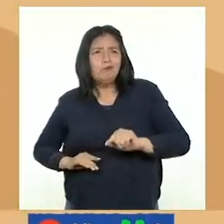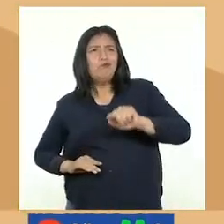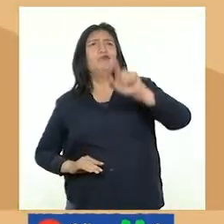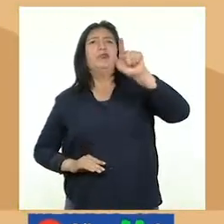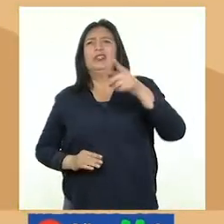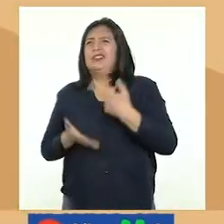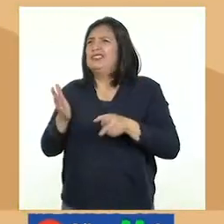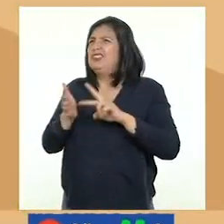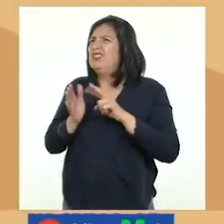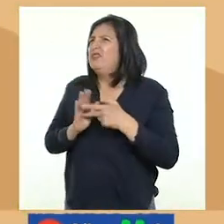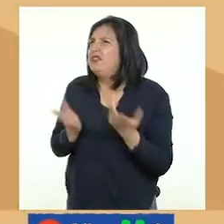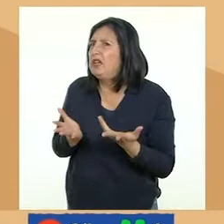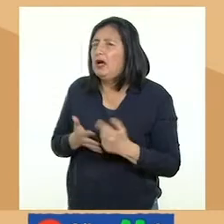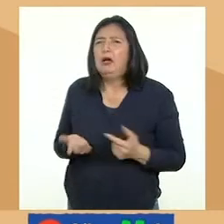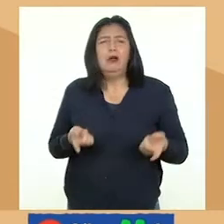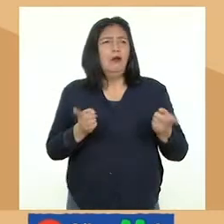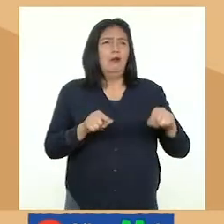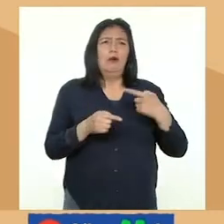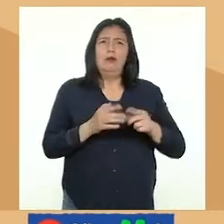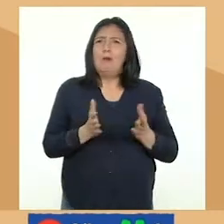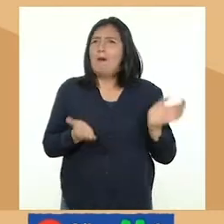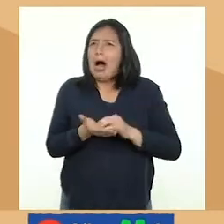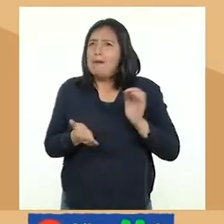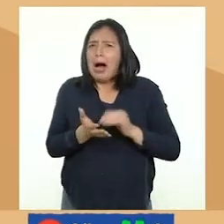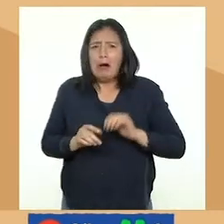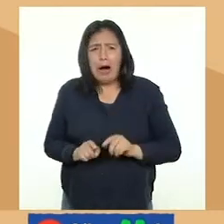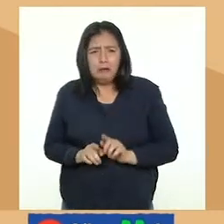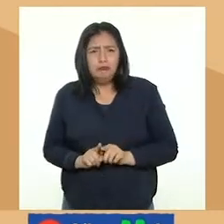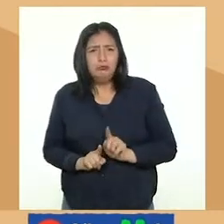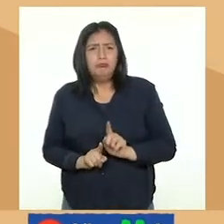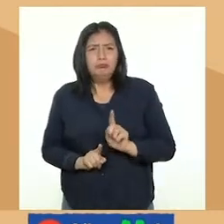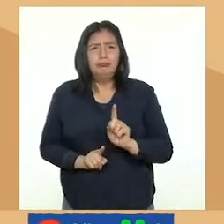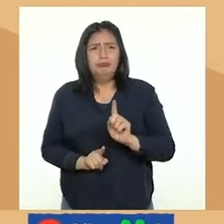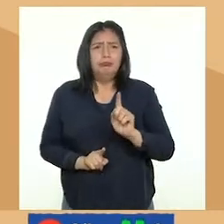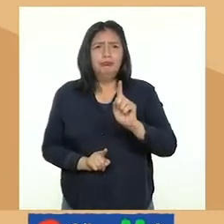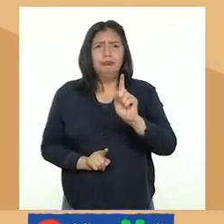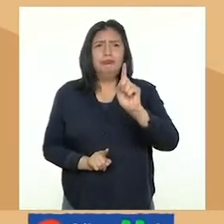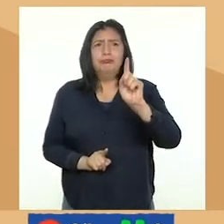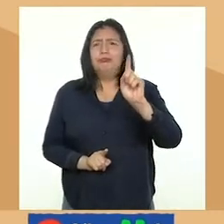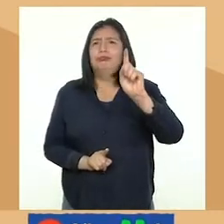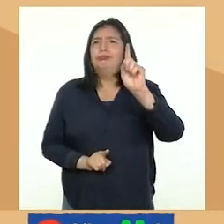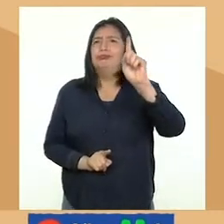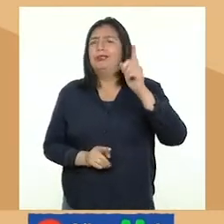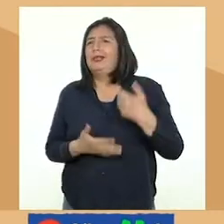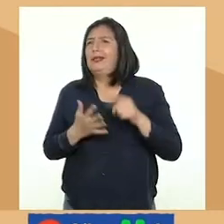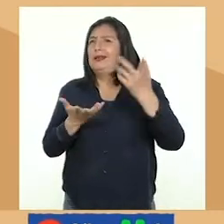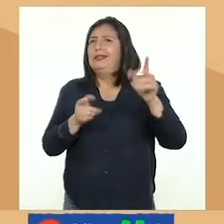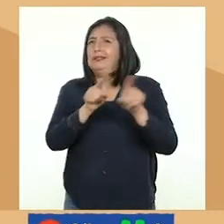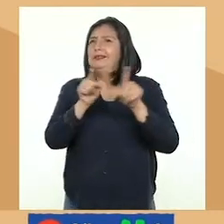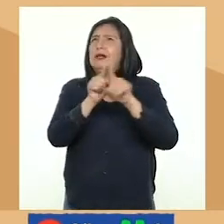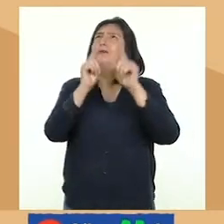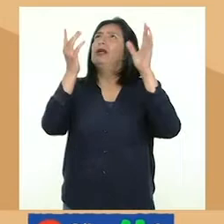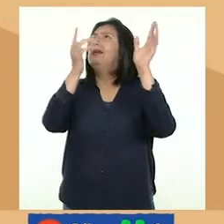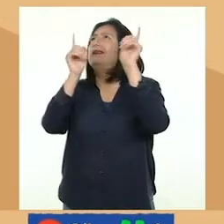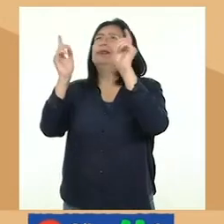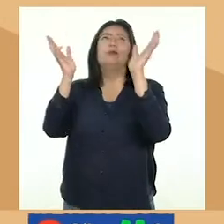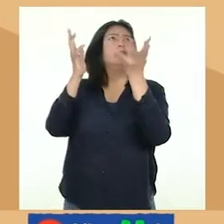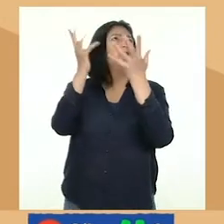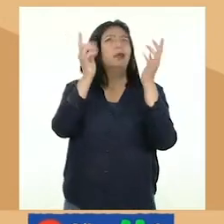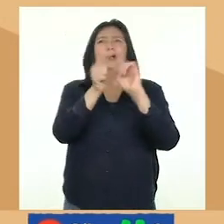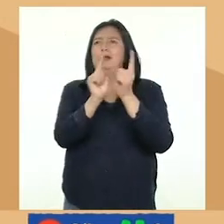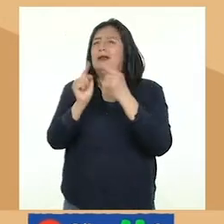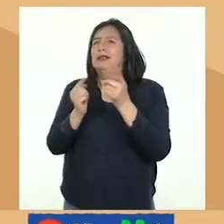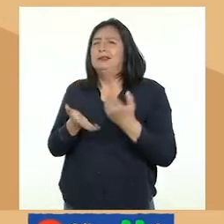Así es, que cada vez alcanzaba mayor altura y con el cambio de altura venían también el cambio de temperatura y